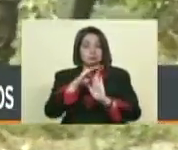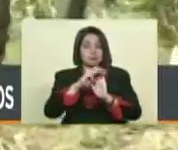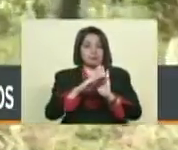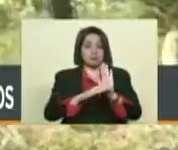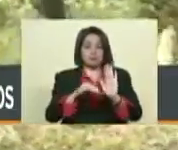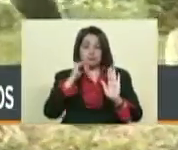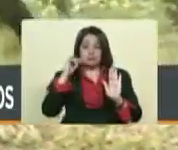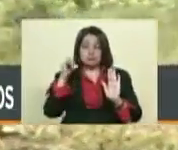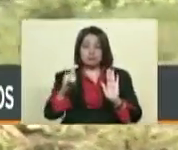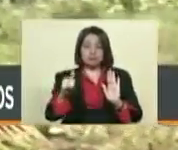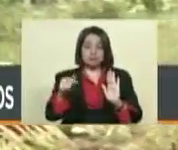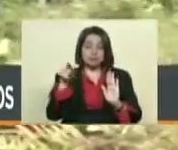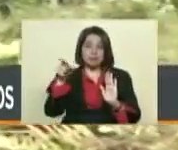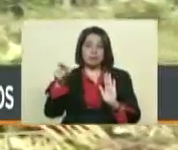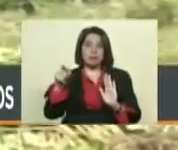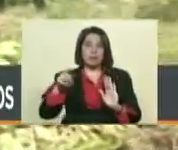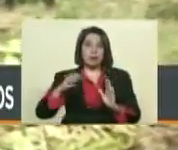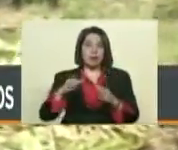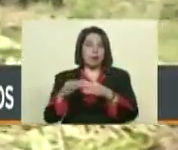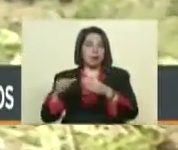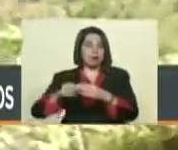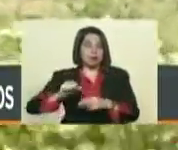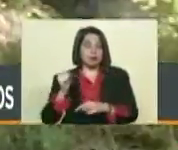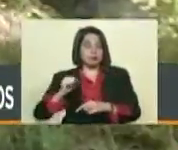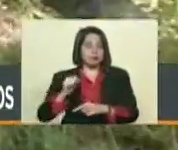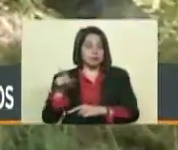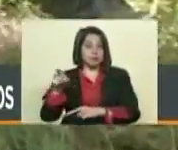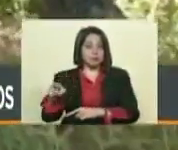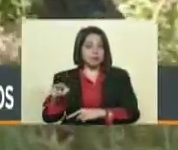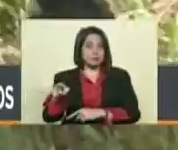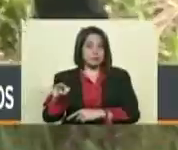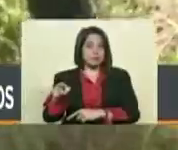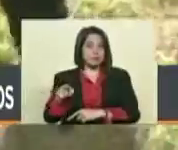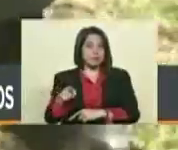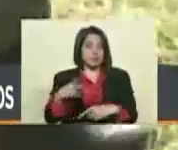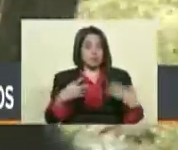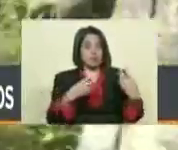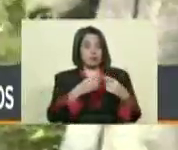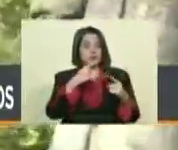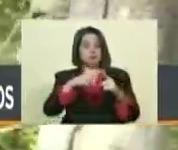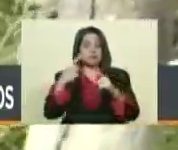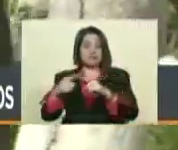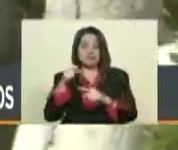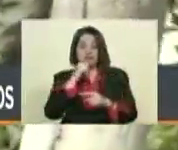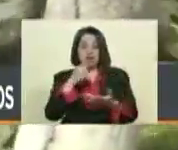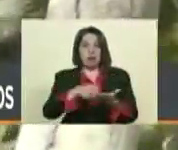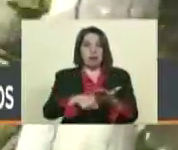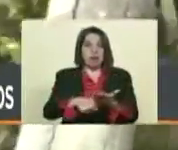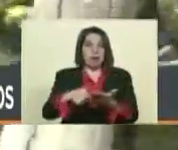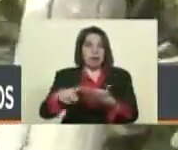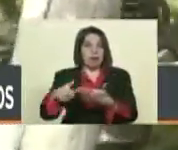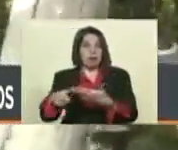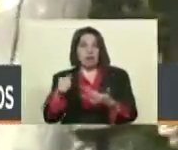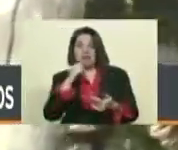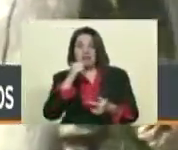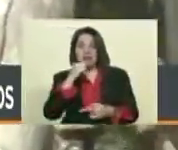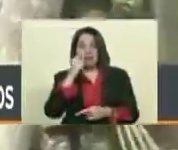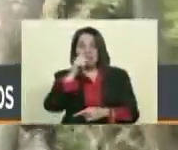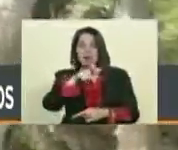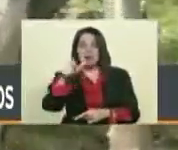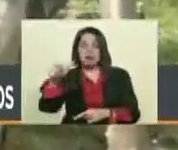novedad, estuvimos con ellos y identificándose como